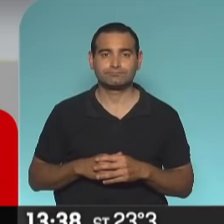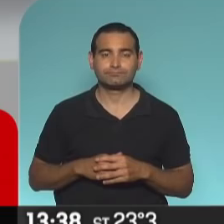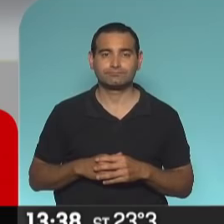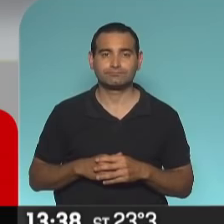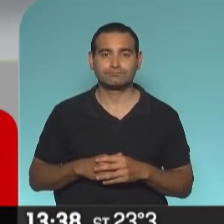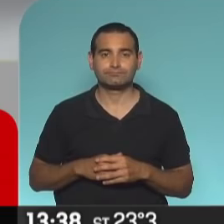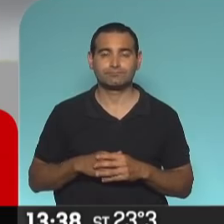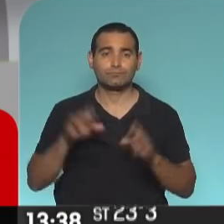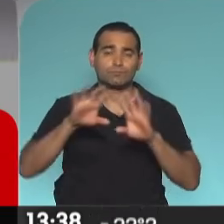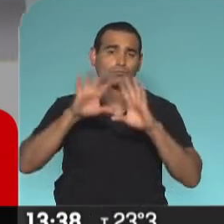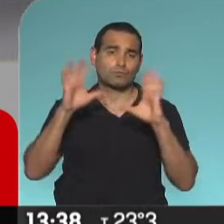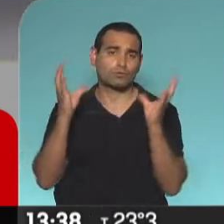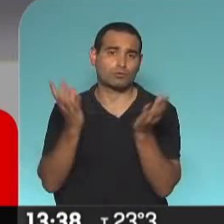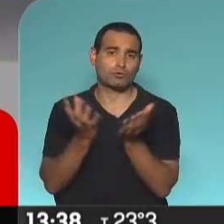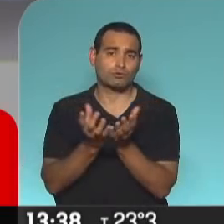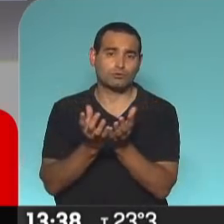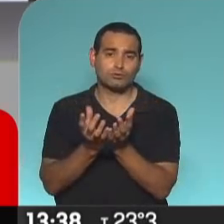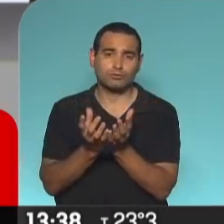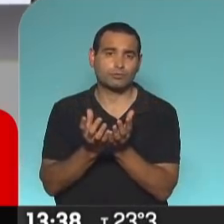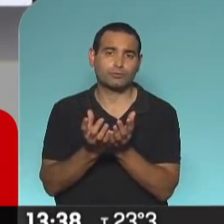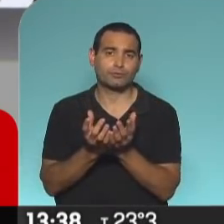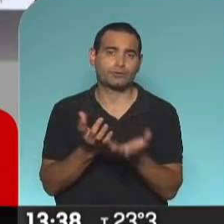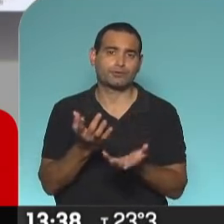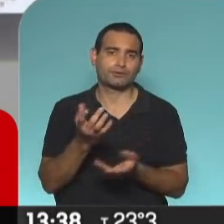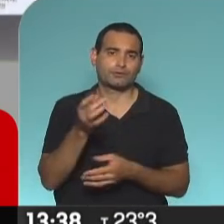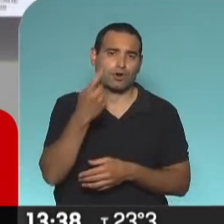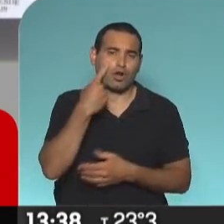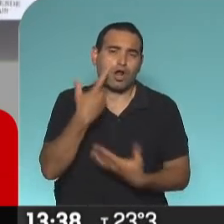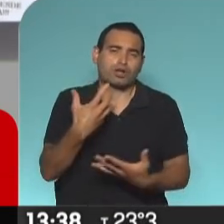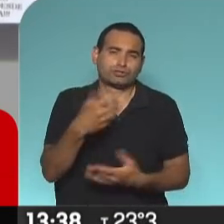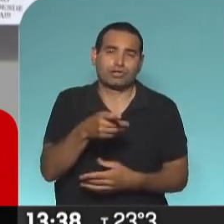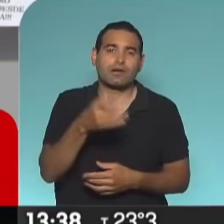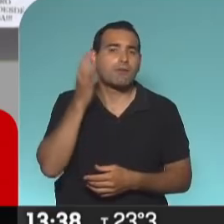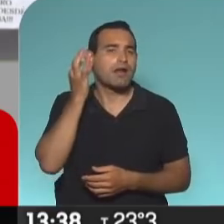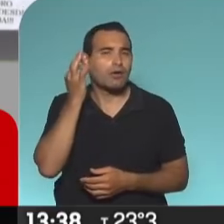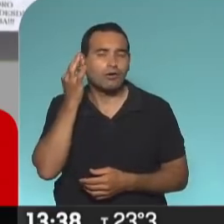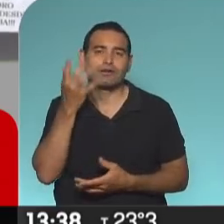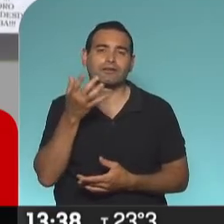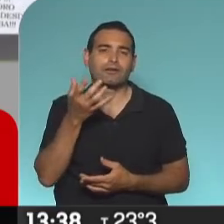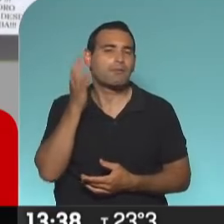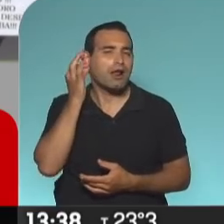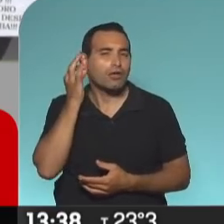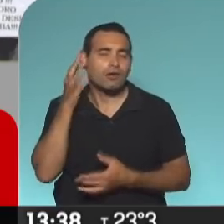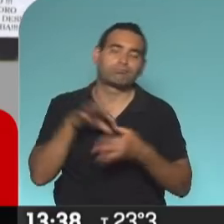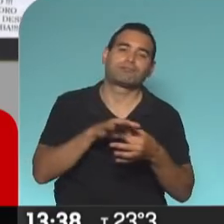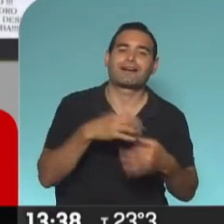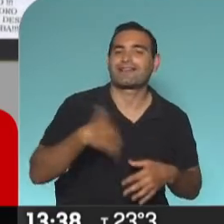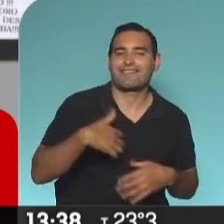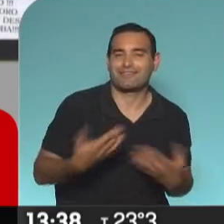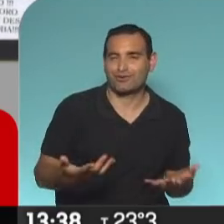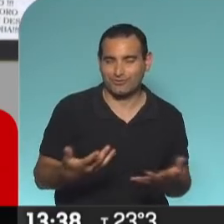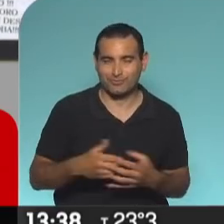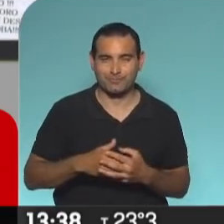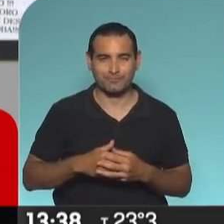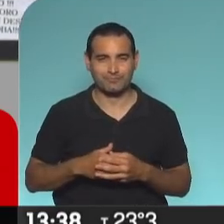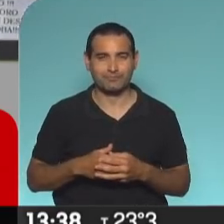sinónimo en el mundo. Decir Maradona era decir Argentina, es un pasaporte, ¿eh? Sí, sí. Era un pasaporte cultural para el argentino, ¿eh? Y